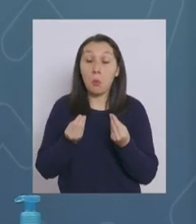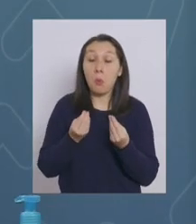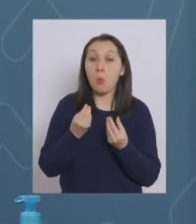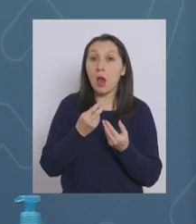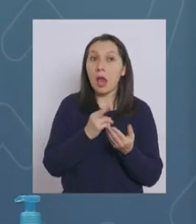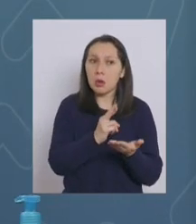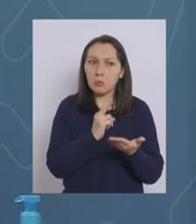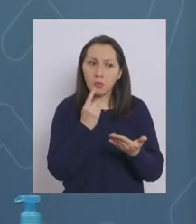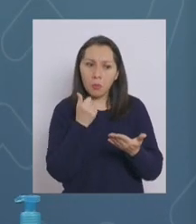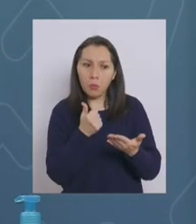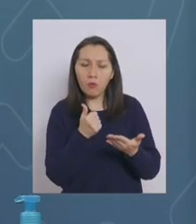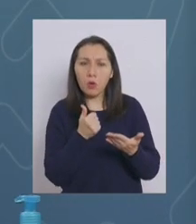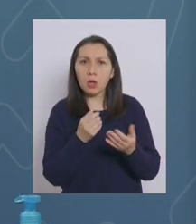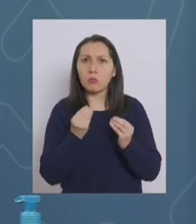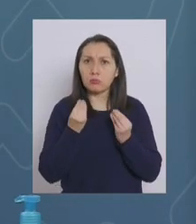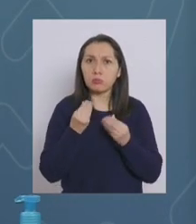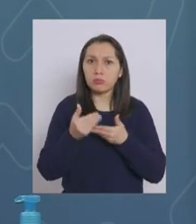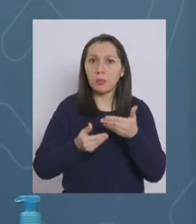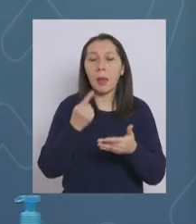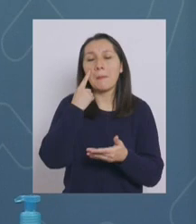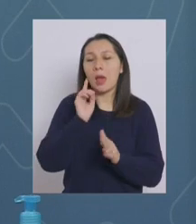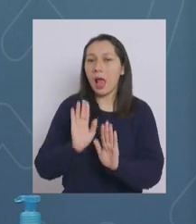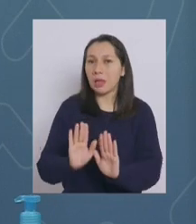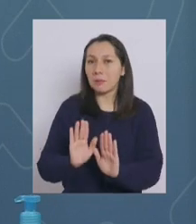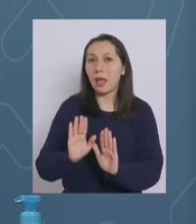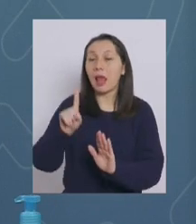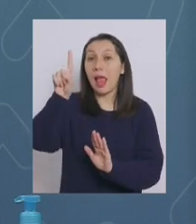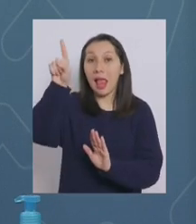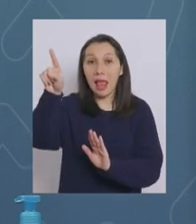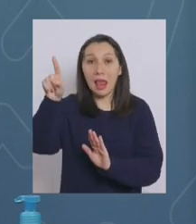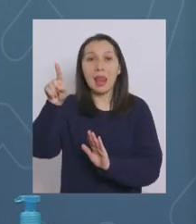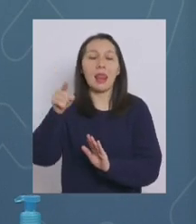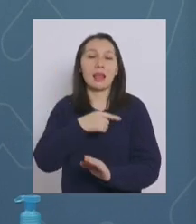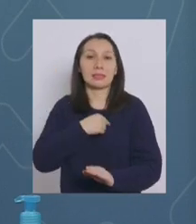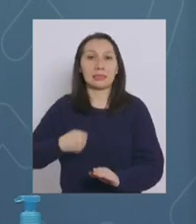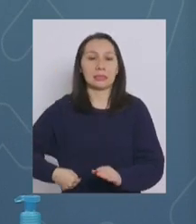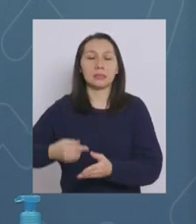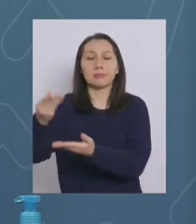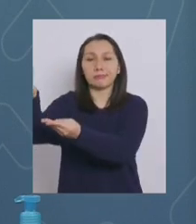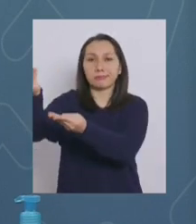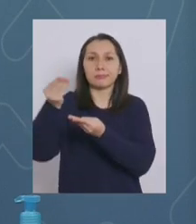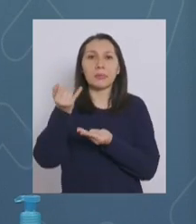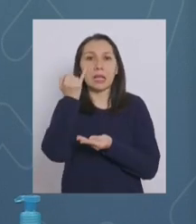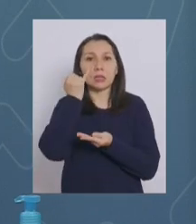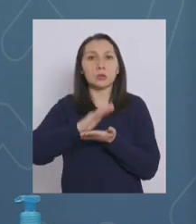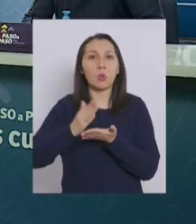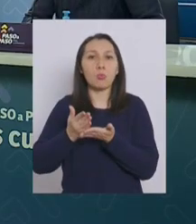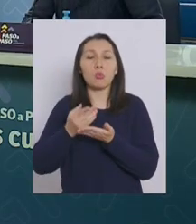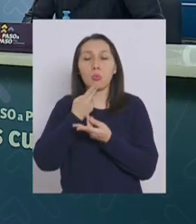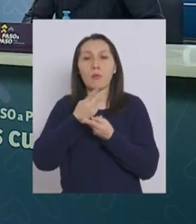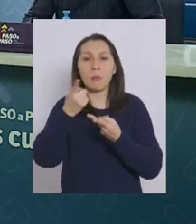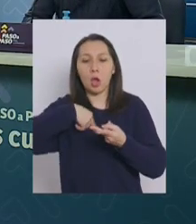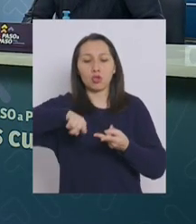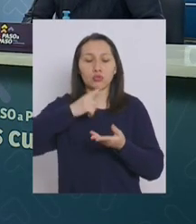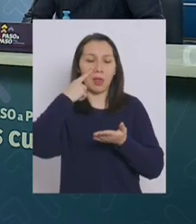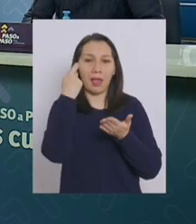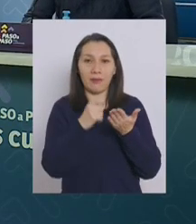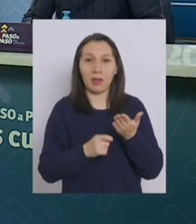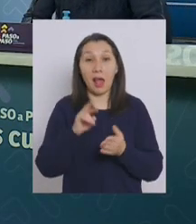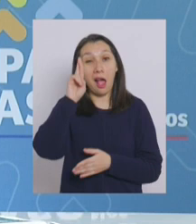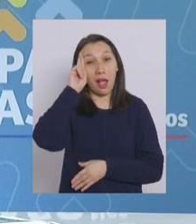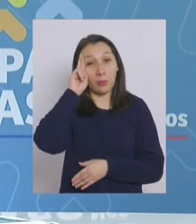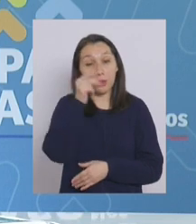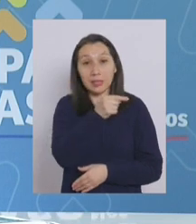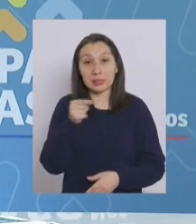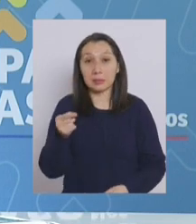aliciente, muy prometedor, pero claramente hay que esperar que haga la presentación como corresponde al Instituto de Salud Pública para nosotros hacer la evaluación. Y quiero recordar además que